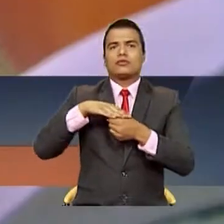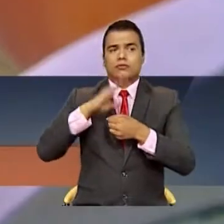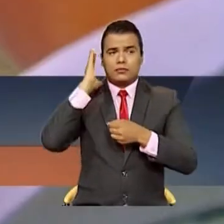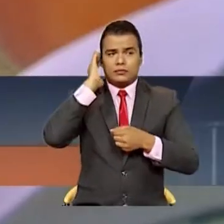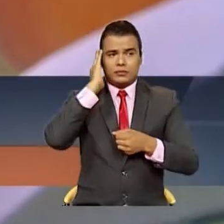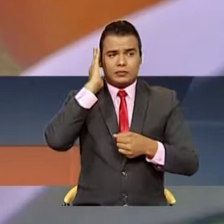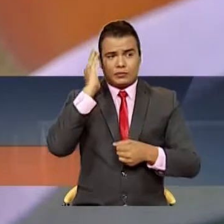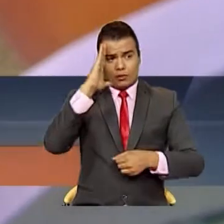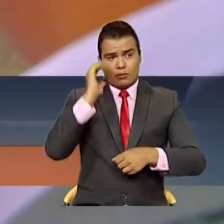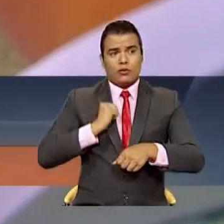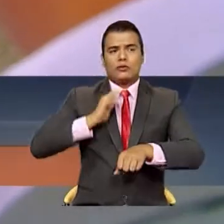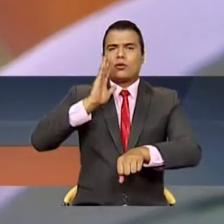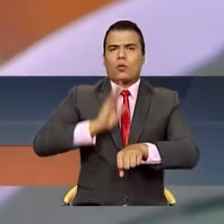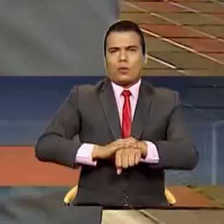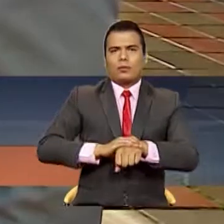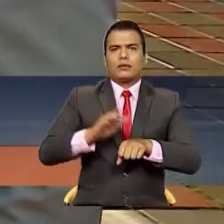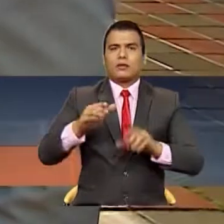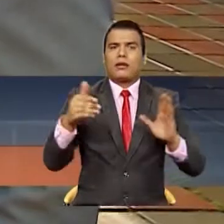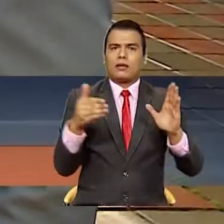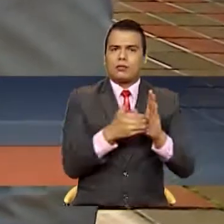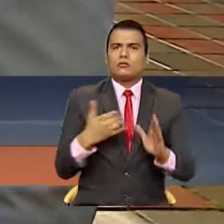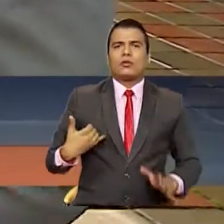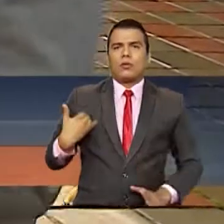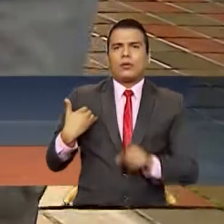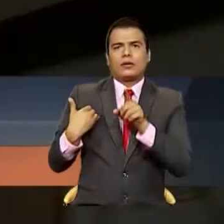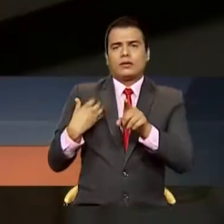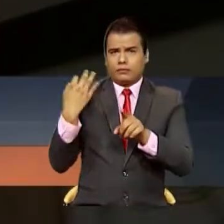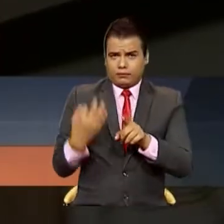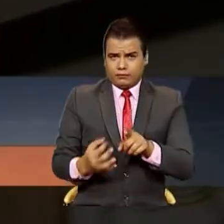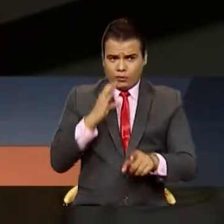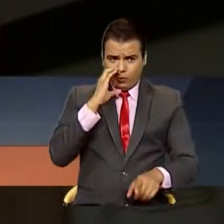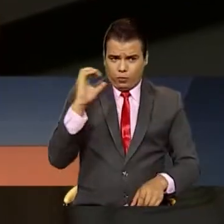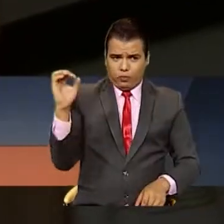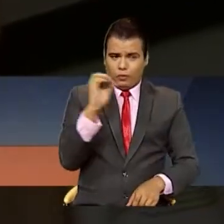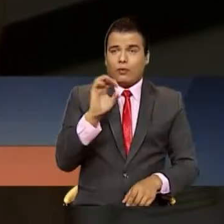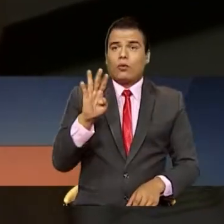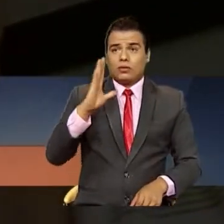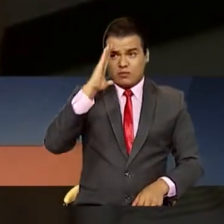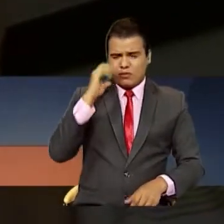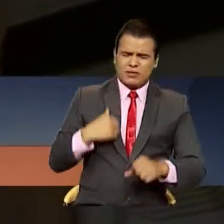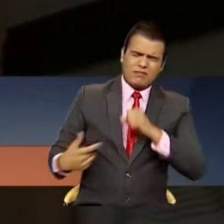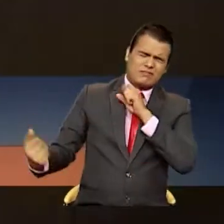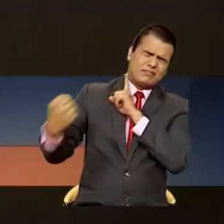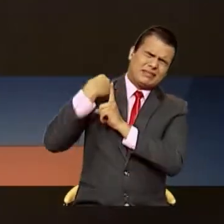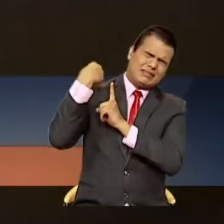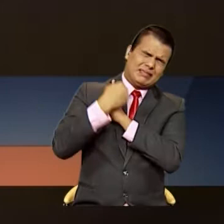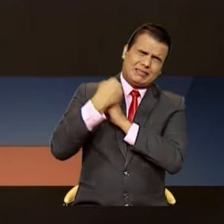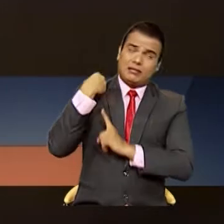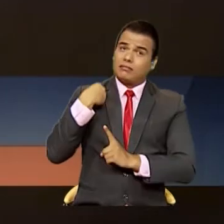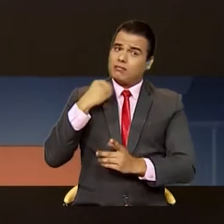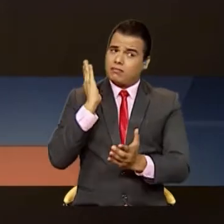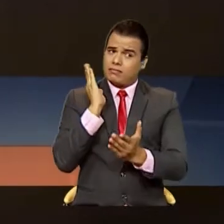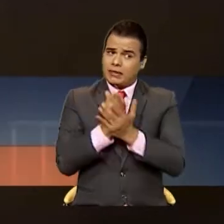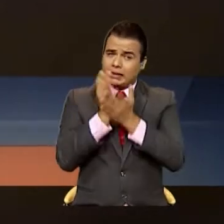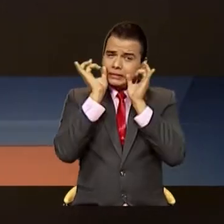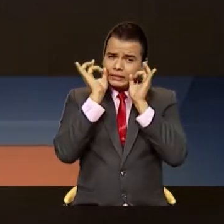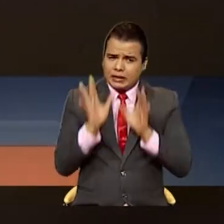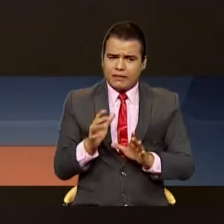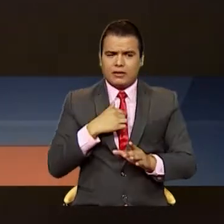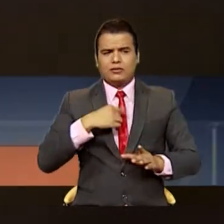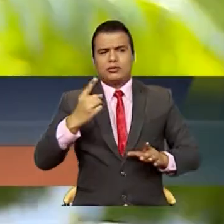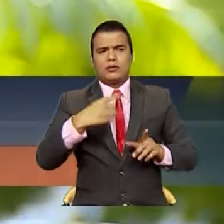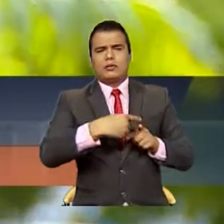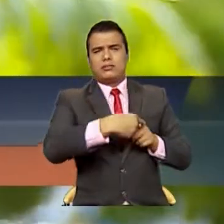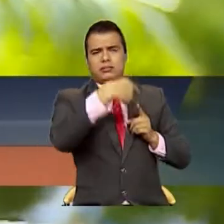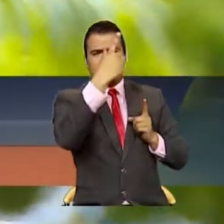estaría comprometida. Según denuncia este joven, por lo menos cuatro uniformados lo golpearon causándole serias lesiones. Estaba en una discusión